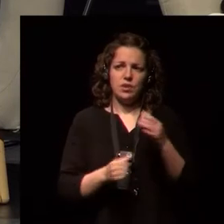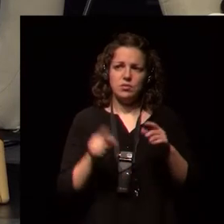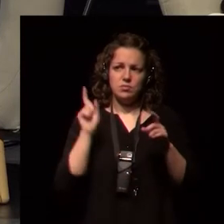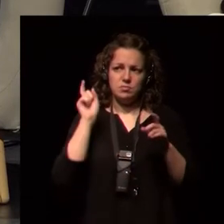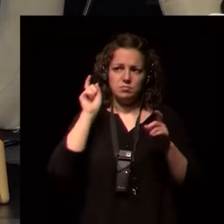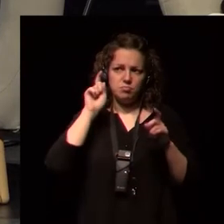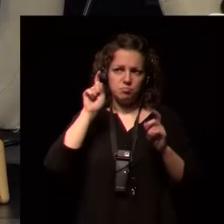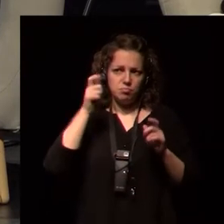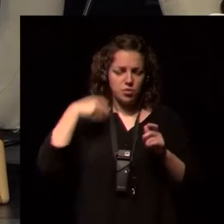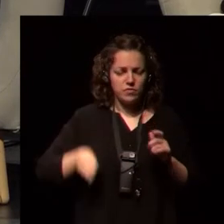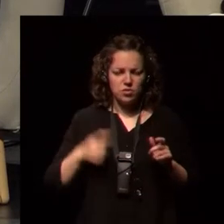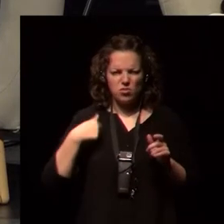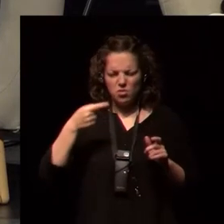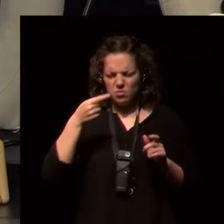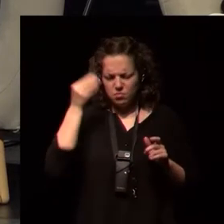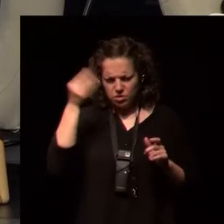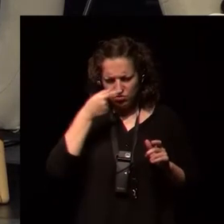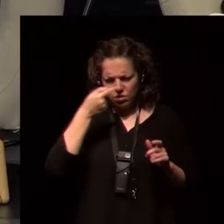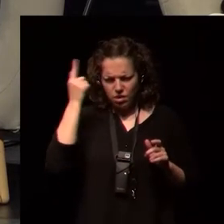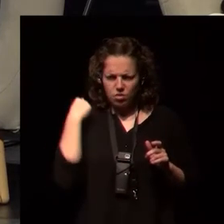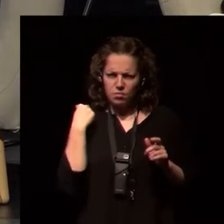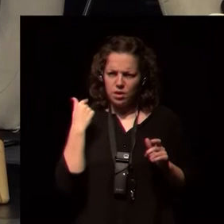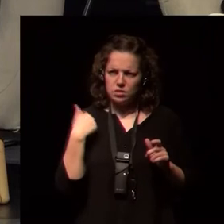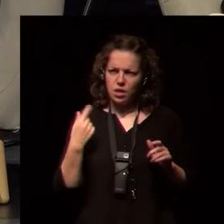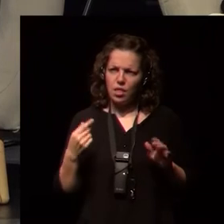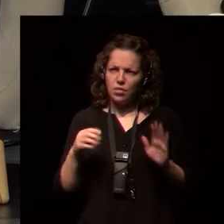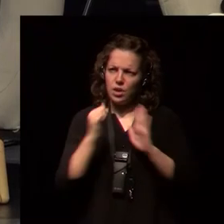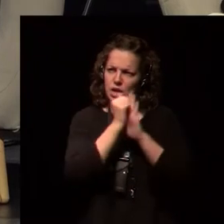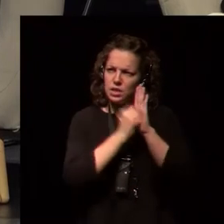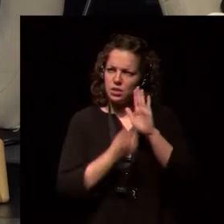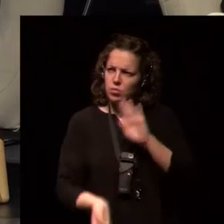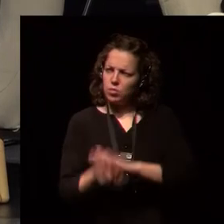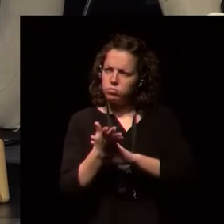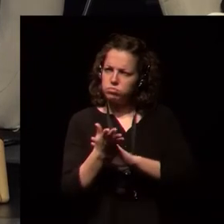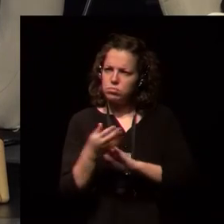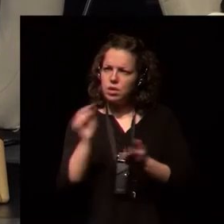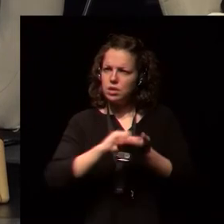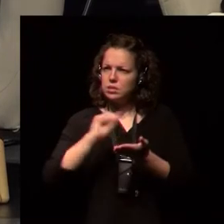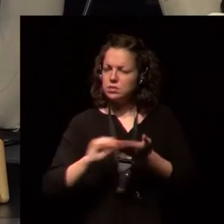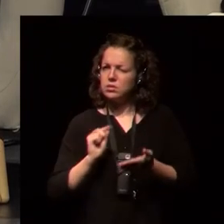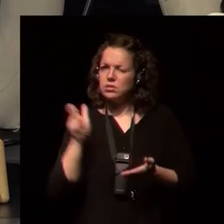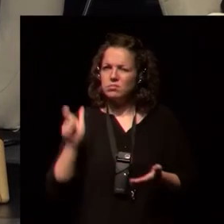Creo que fue el año pasado que se publicó un artículo escrito por un